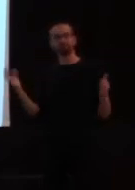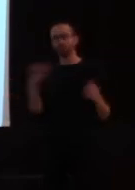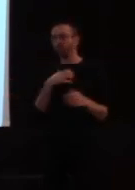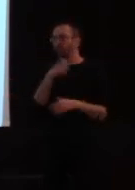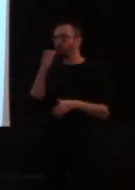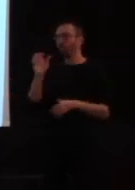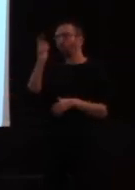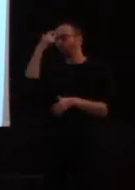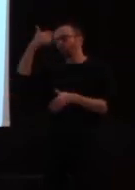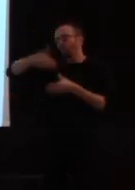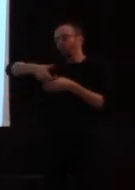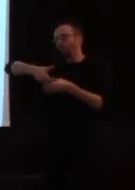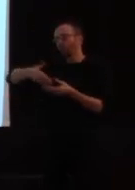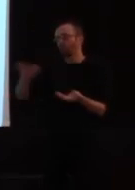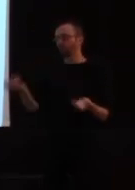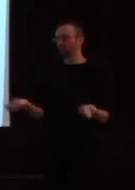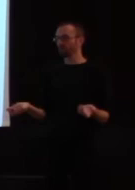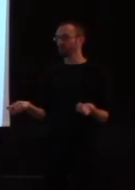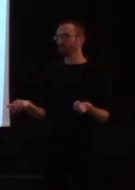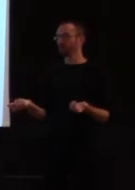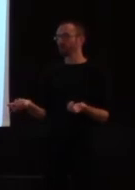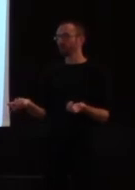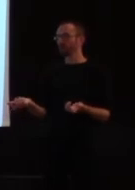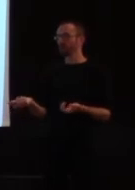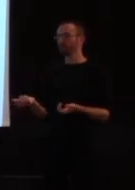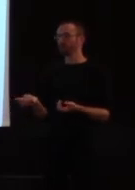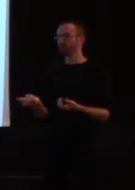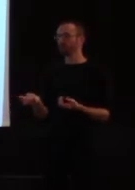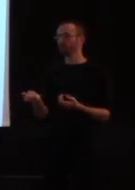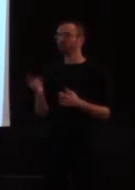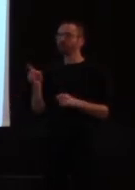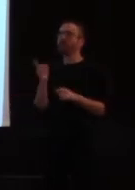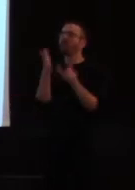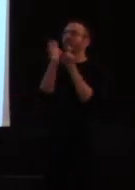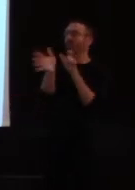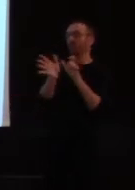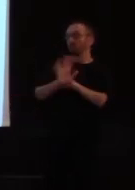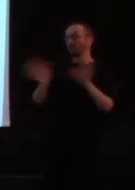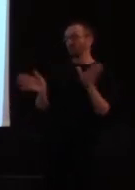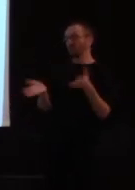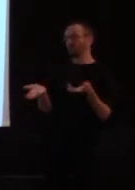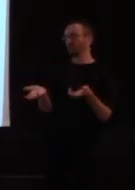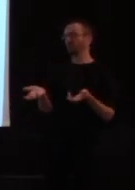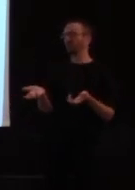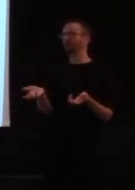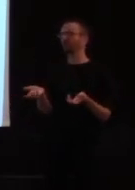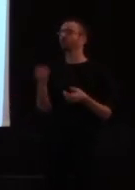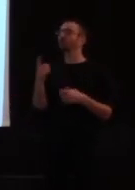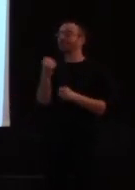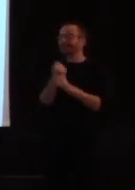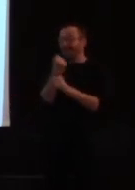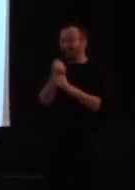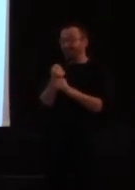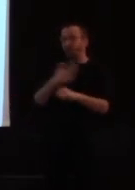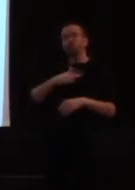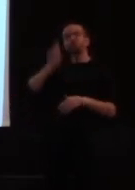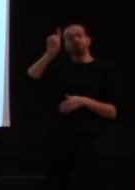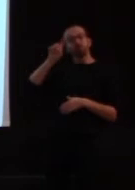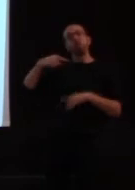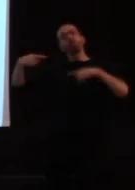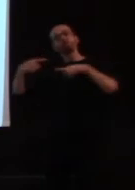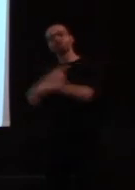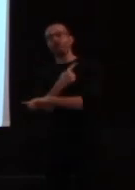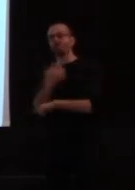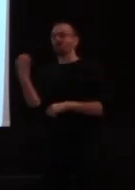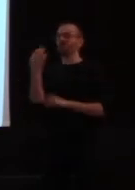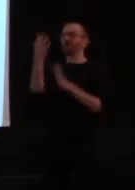Es que no, no hace falta, no me lo presentarán. Lo que tengo yo que hacer es esta definición. Entonces, nuestro trabajo precisamente es al revés, es